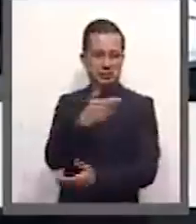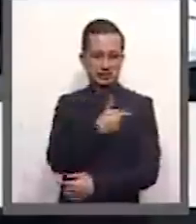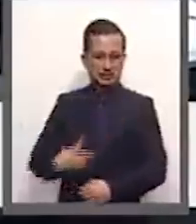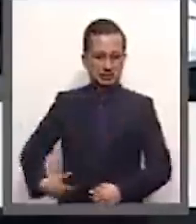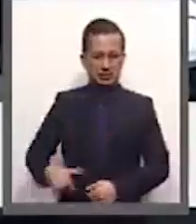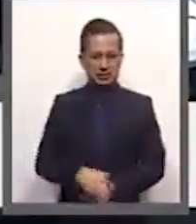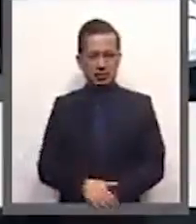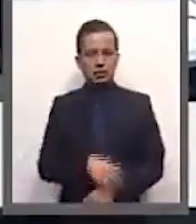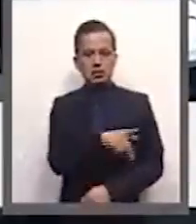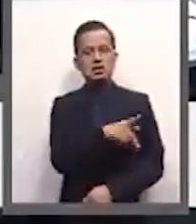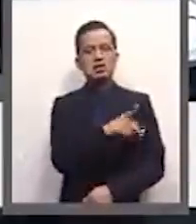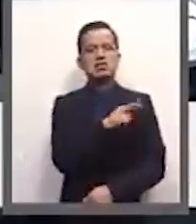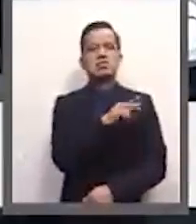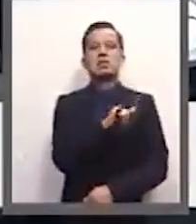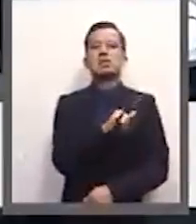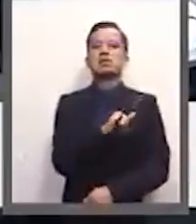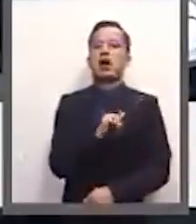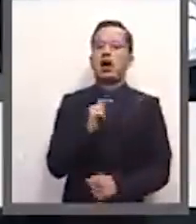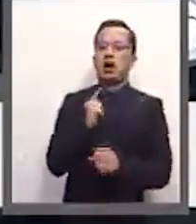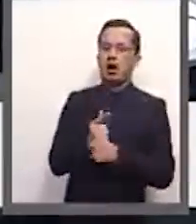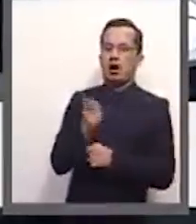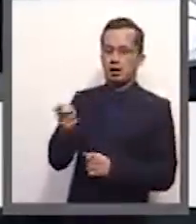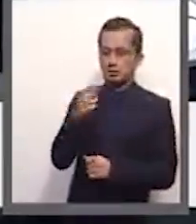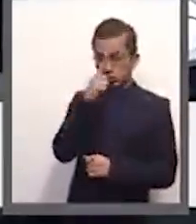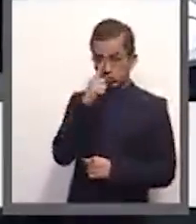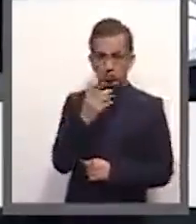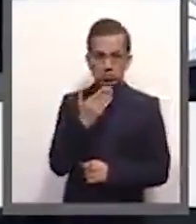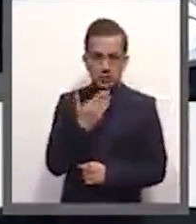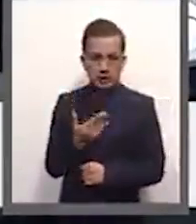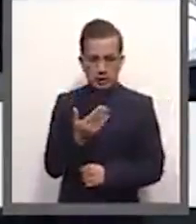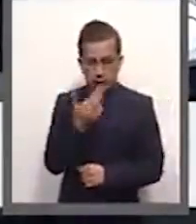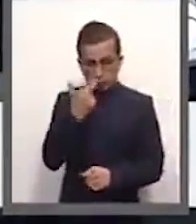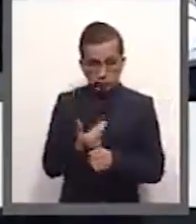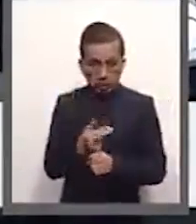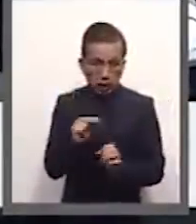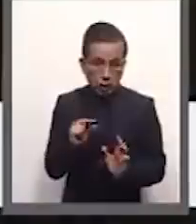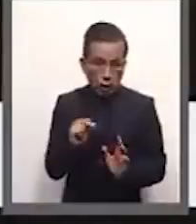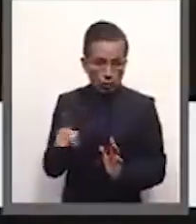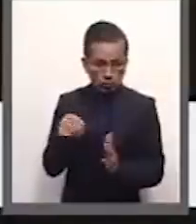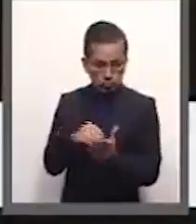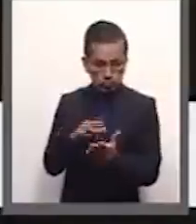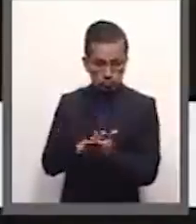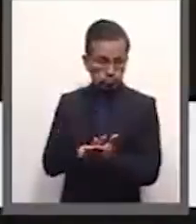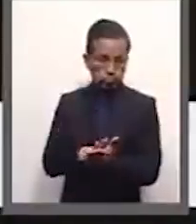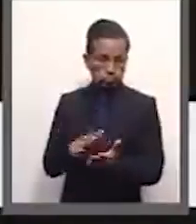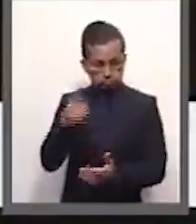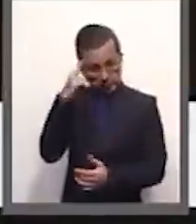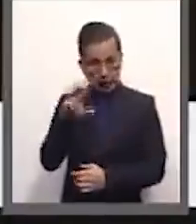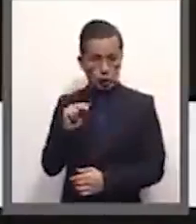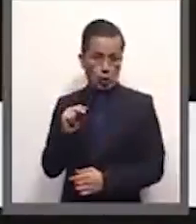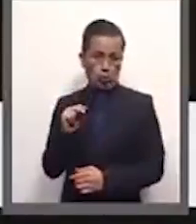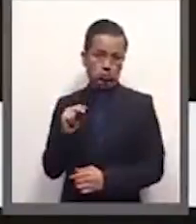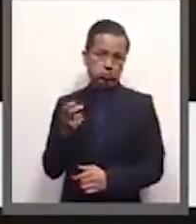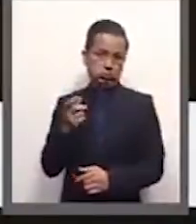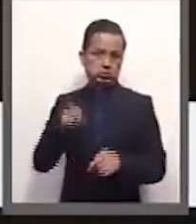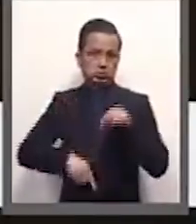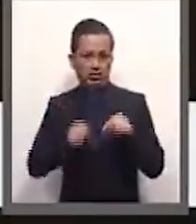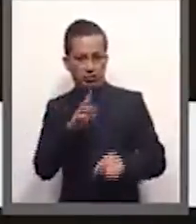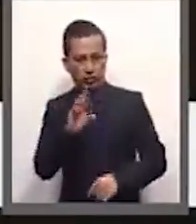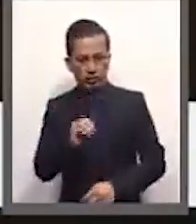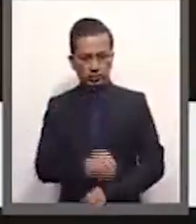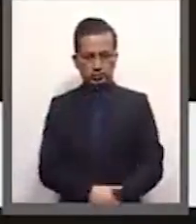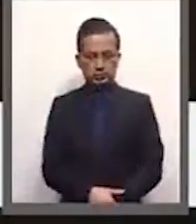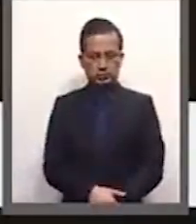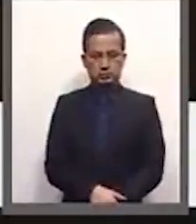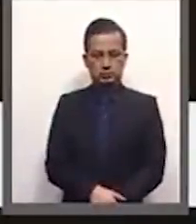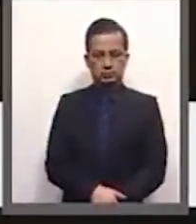que era una irresponsabilidad poner al presidente de la República sin fuero. Hoy es un